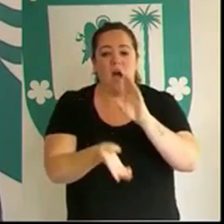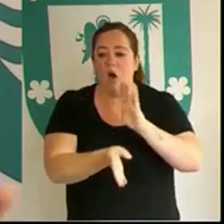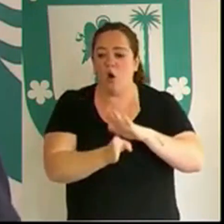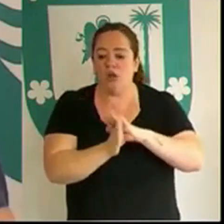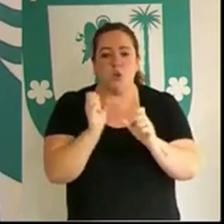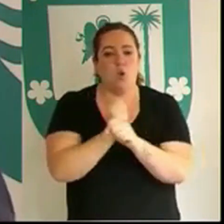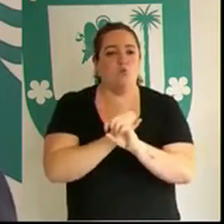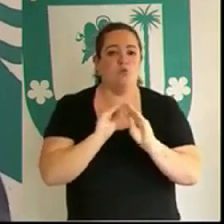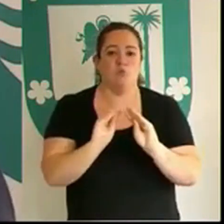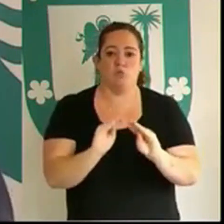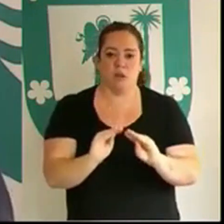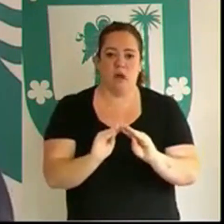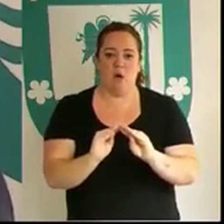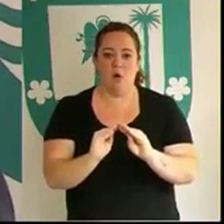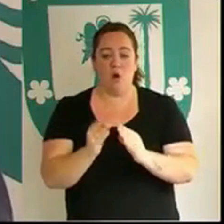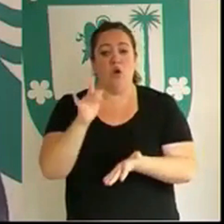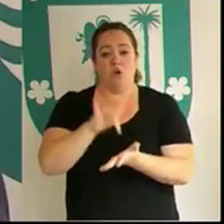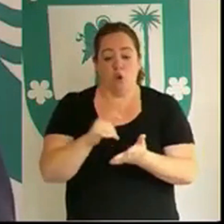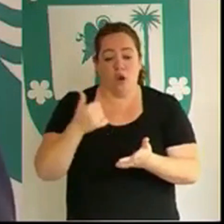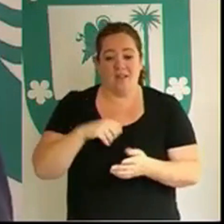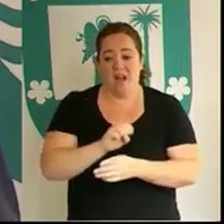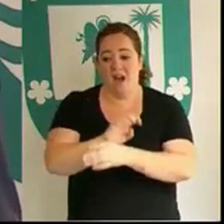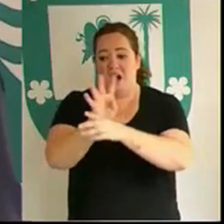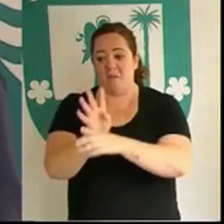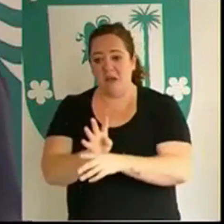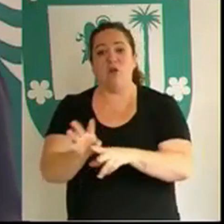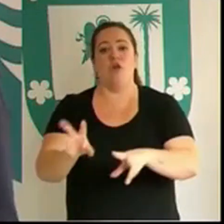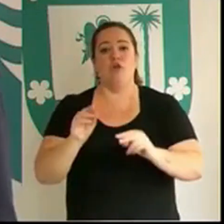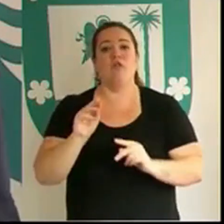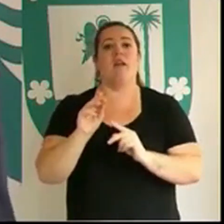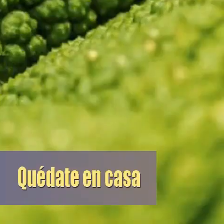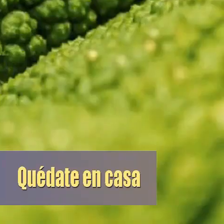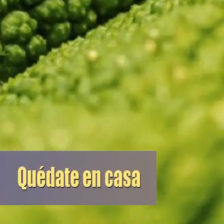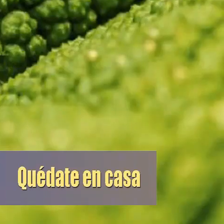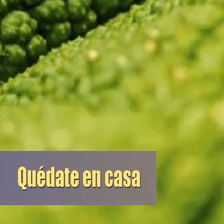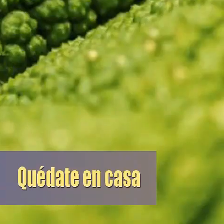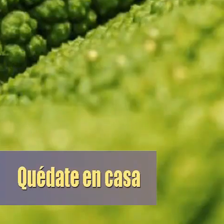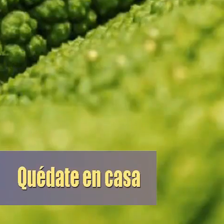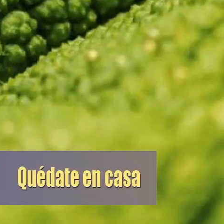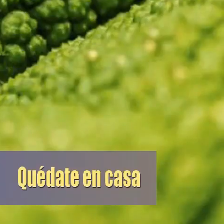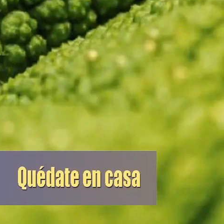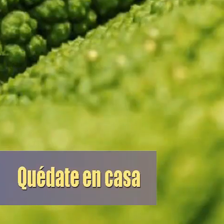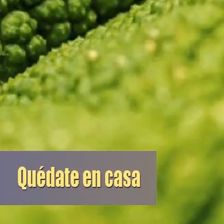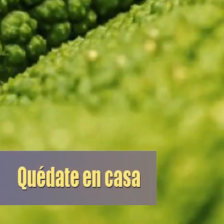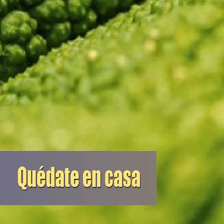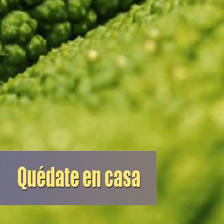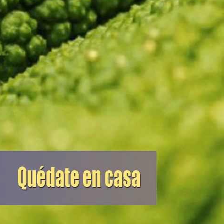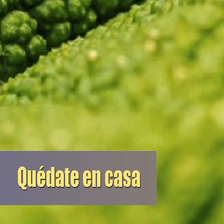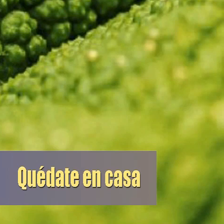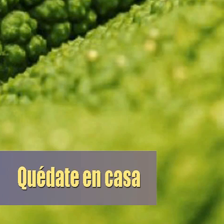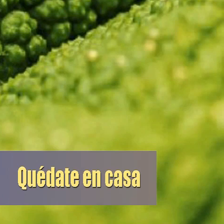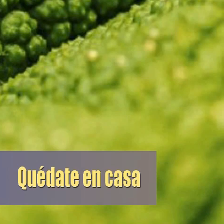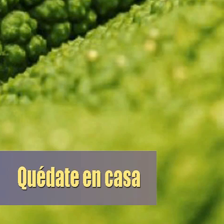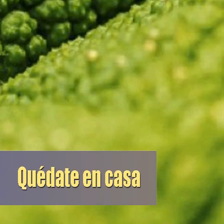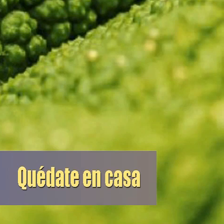con su trabajo, una vez que hayamos pasado esta pandemia sanitaria, que ahora es el primer objetivo, conseguir